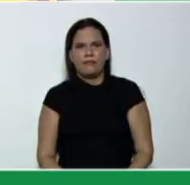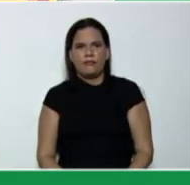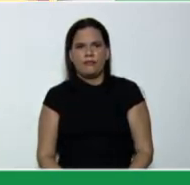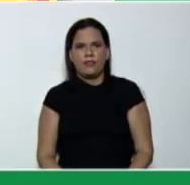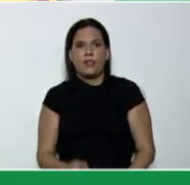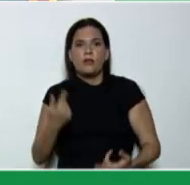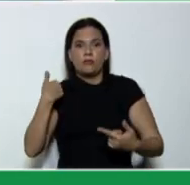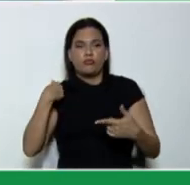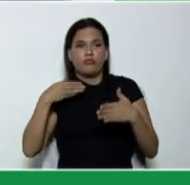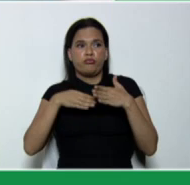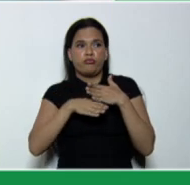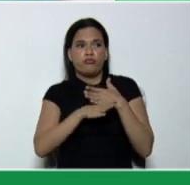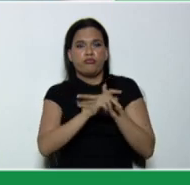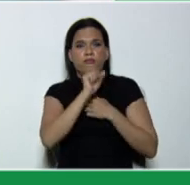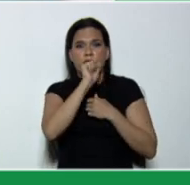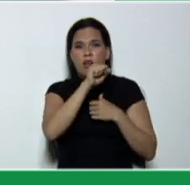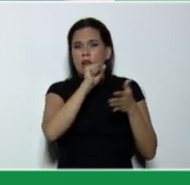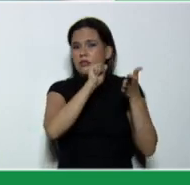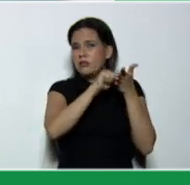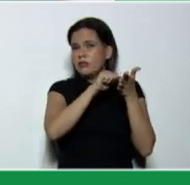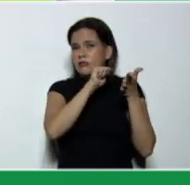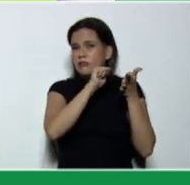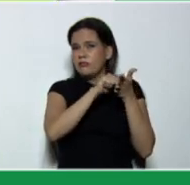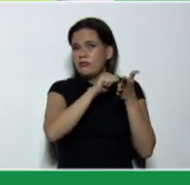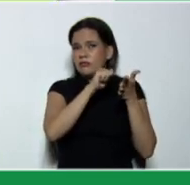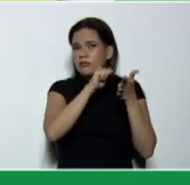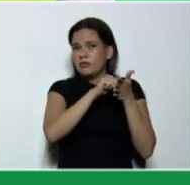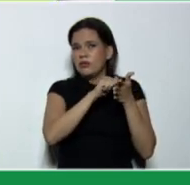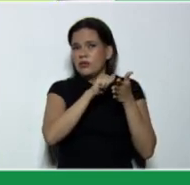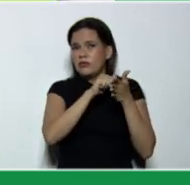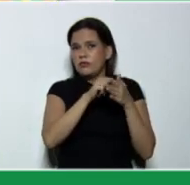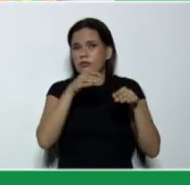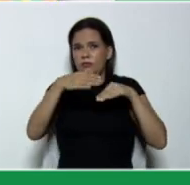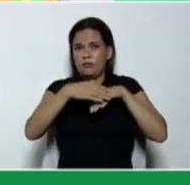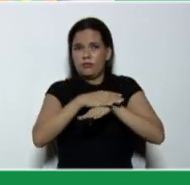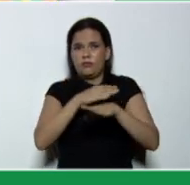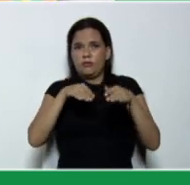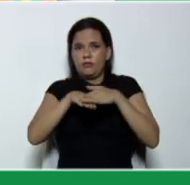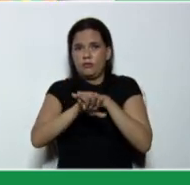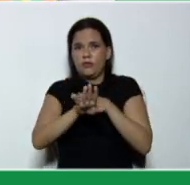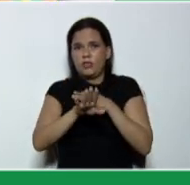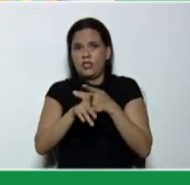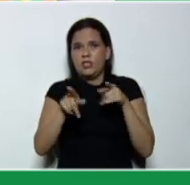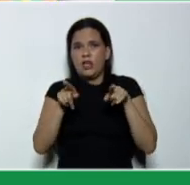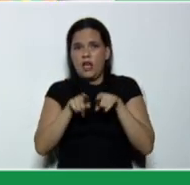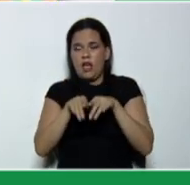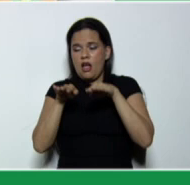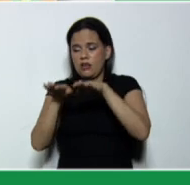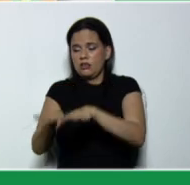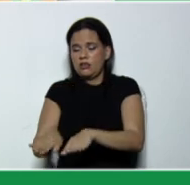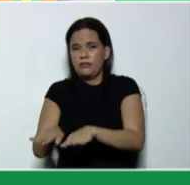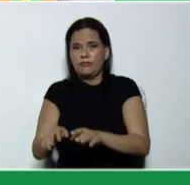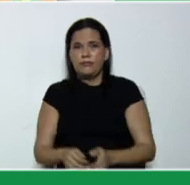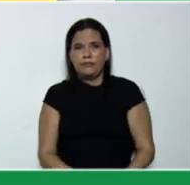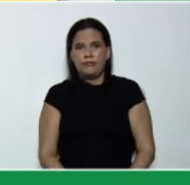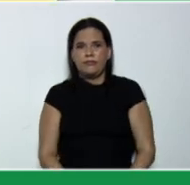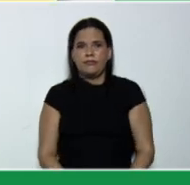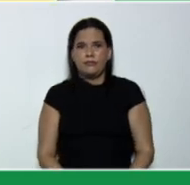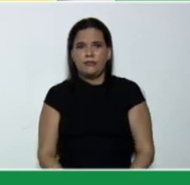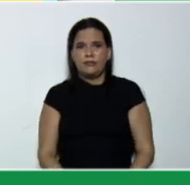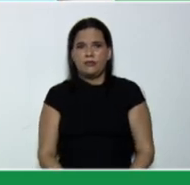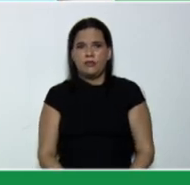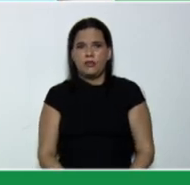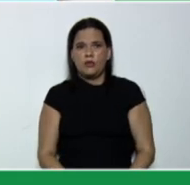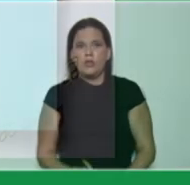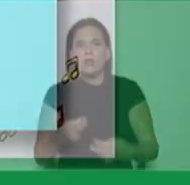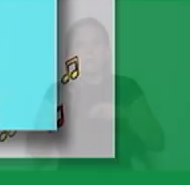entrar hay que llamar así, así. Veamos el polvo de los zapaticos aquí, aquí. Hay una